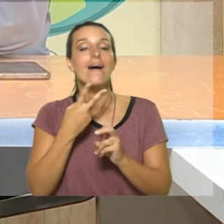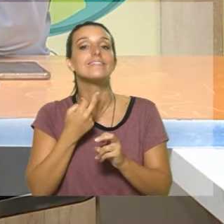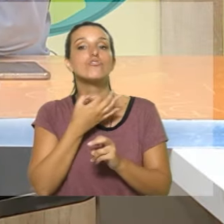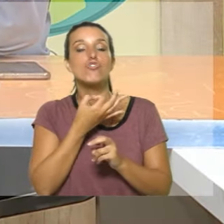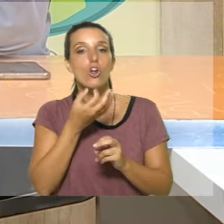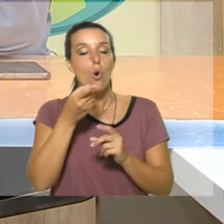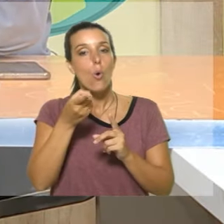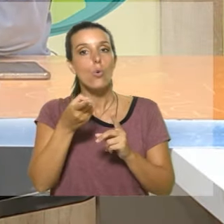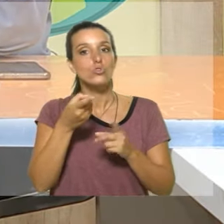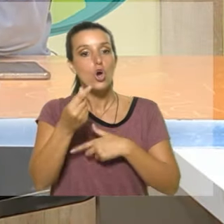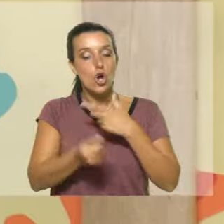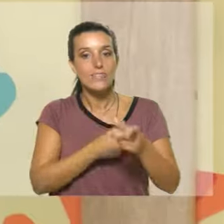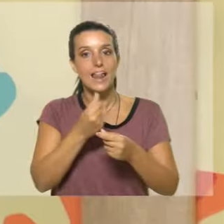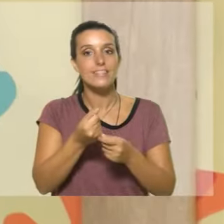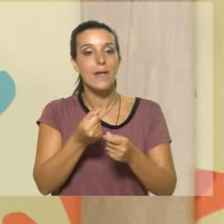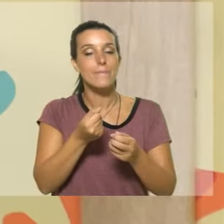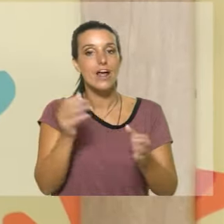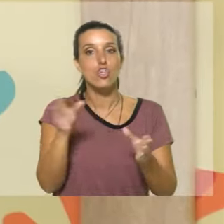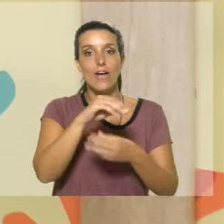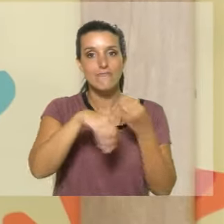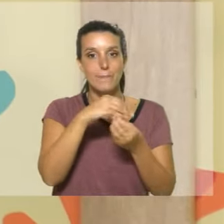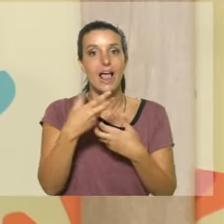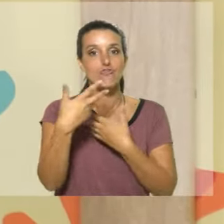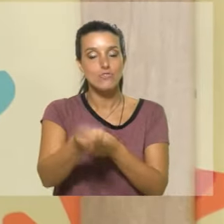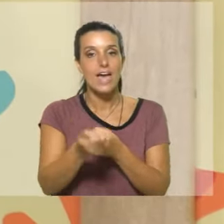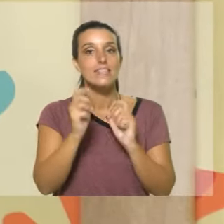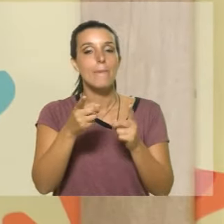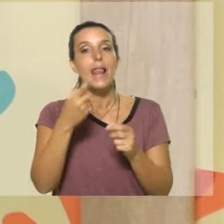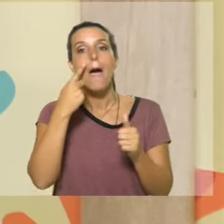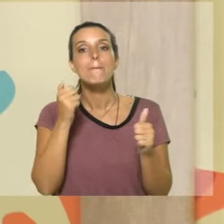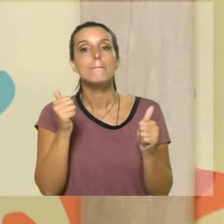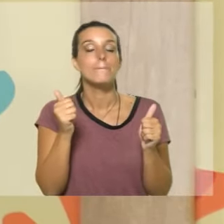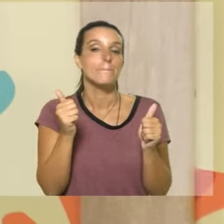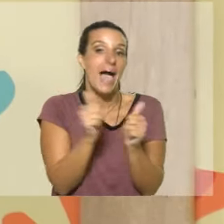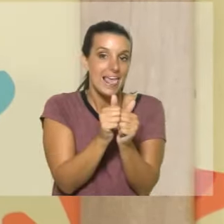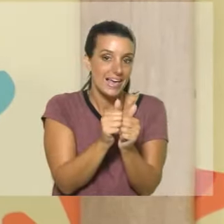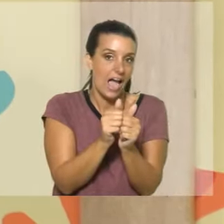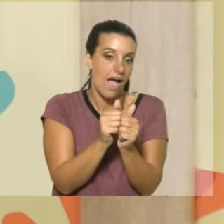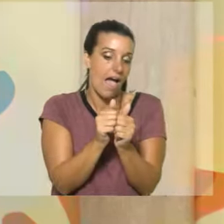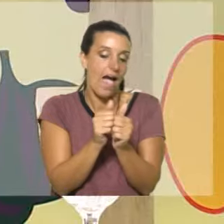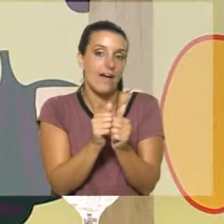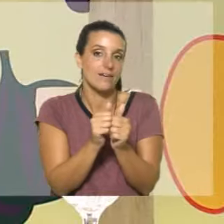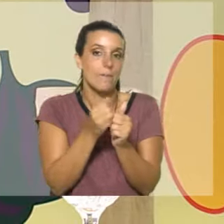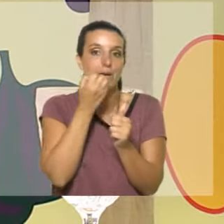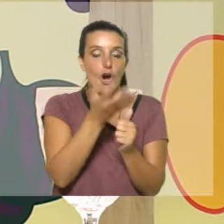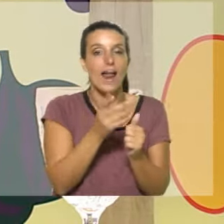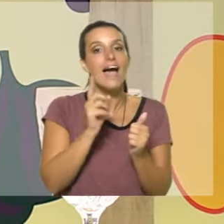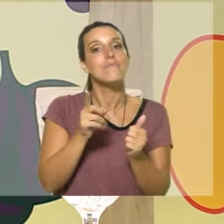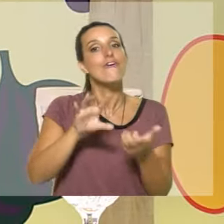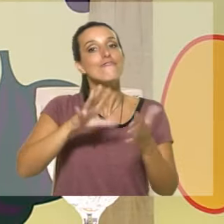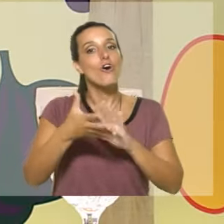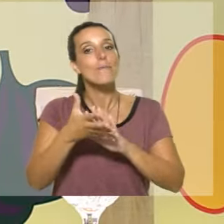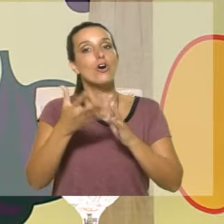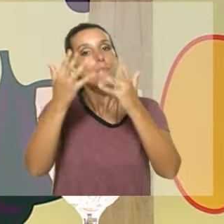como coach personal y familiar para ayudar a toda la familia y también a la pareja a mejorar la relación dentro del matrimonio utiliza la mecánica de la